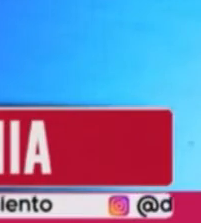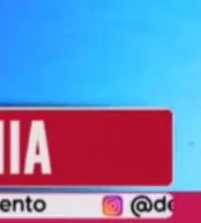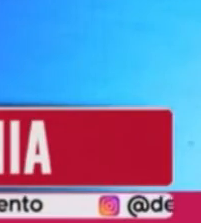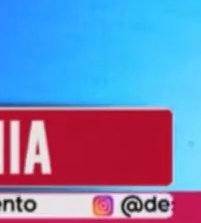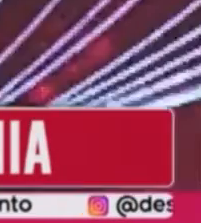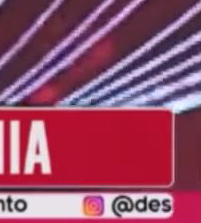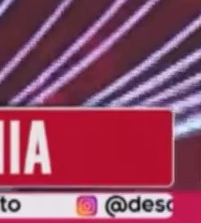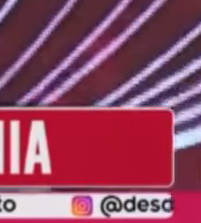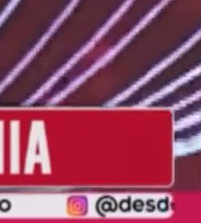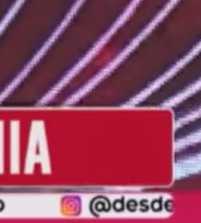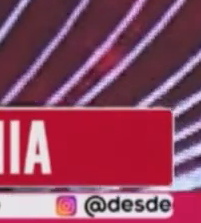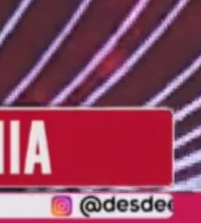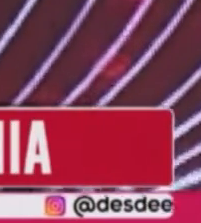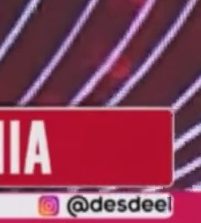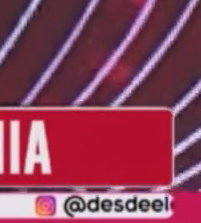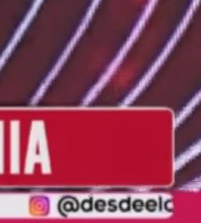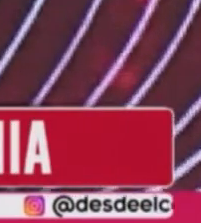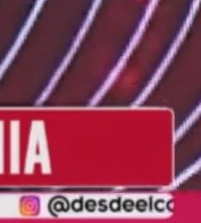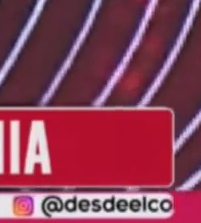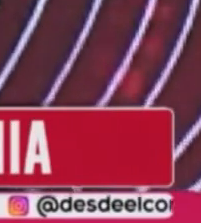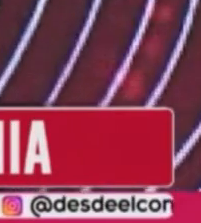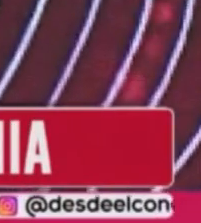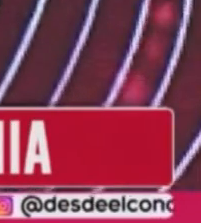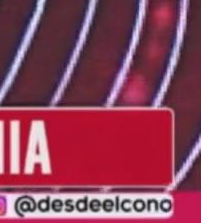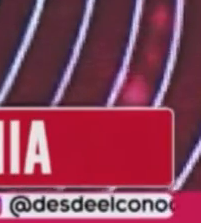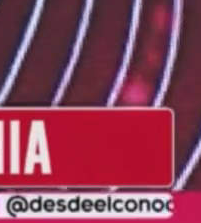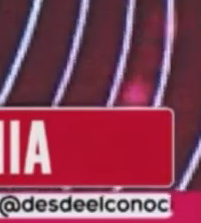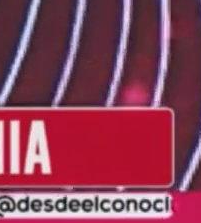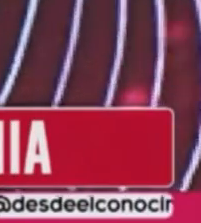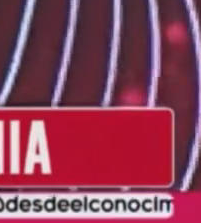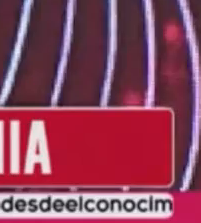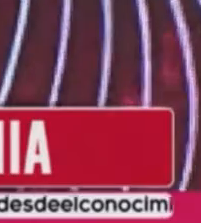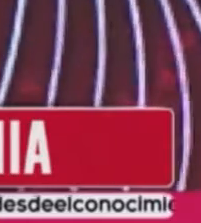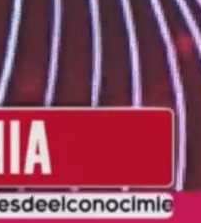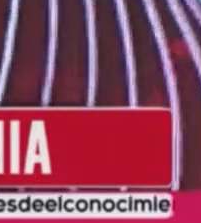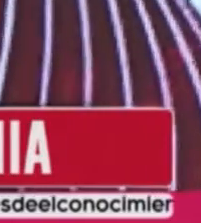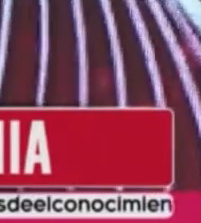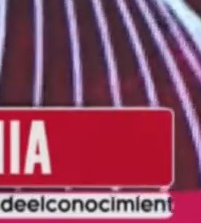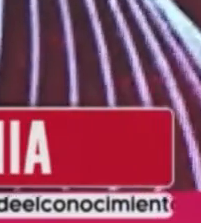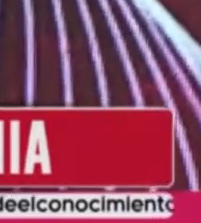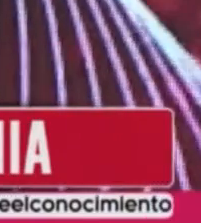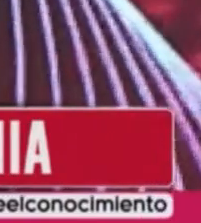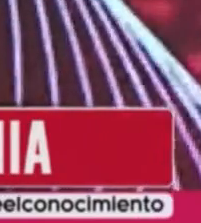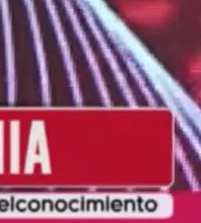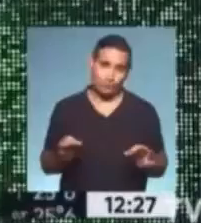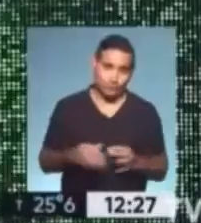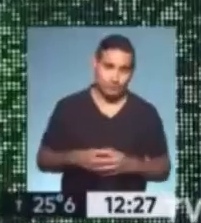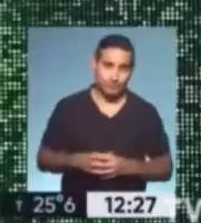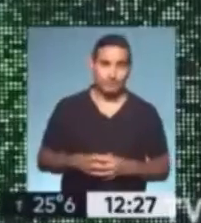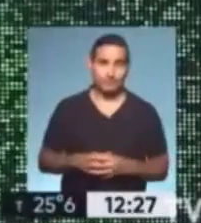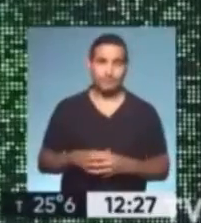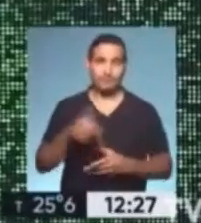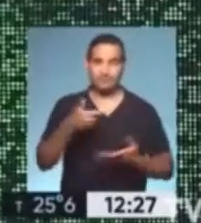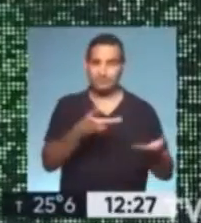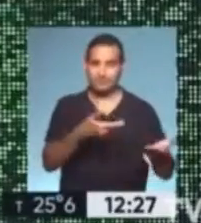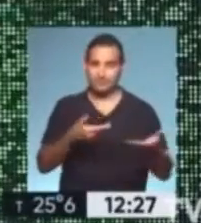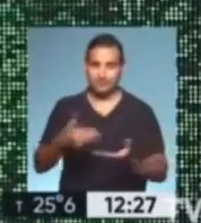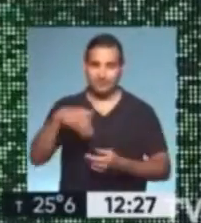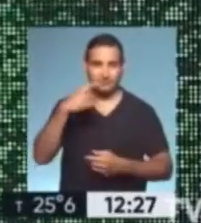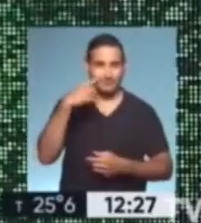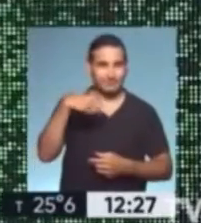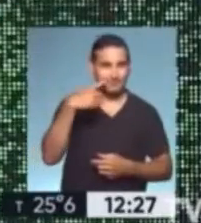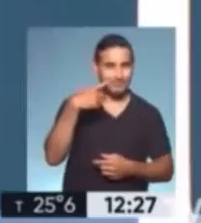Muerto quiere decir que muerto, o sea, no resucita. Digo, no hay manera de que se active en el cuerpo y eso genere que nos enfermemos. Nos visita